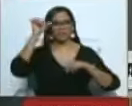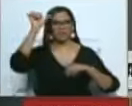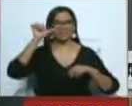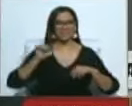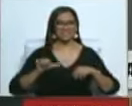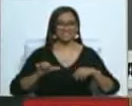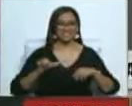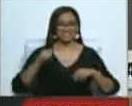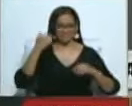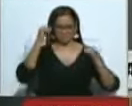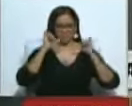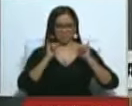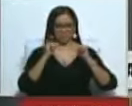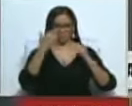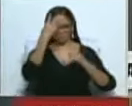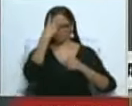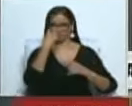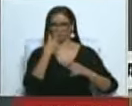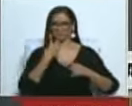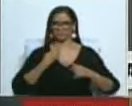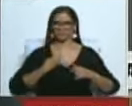Él.